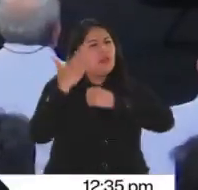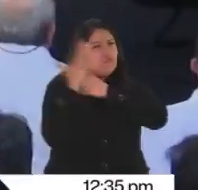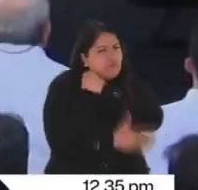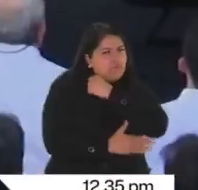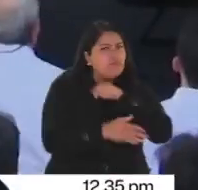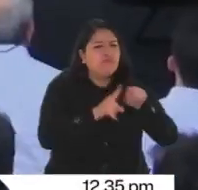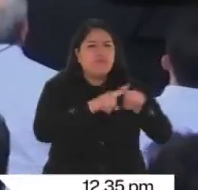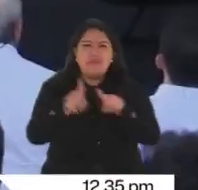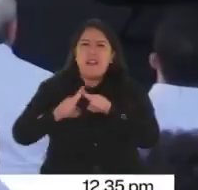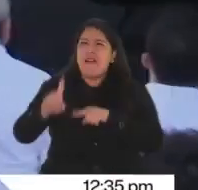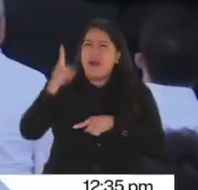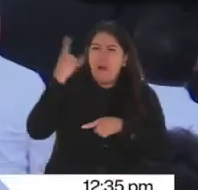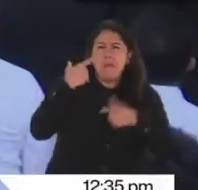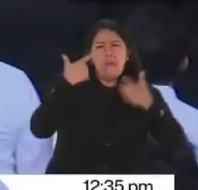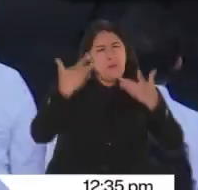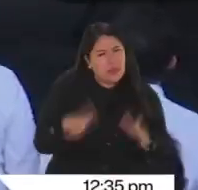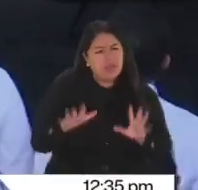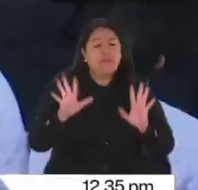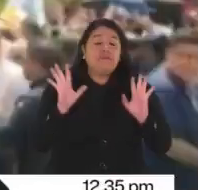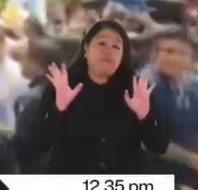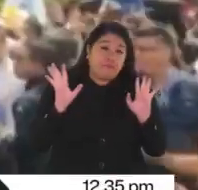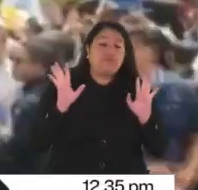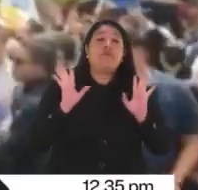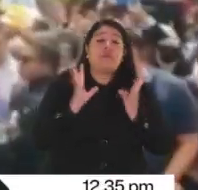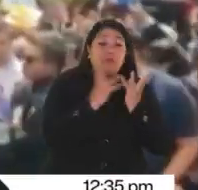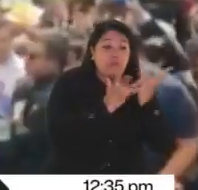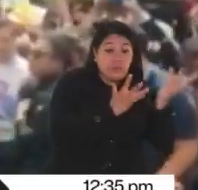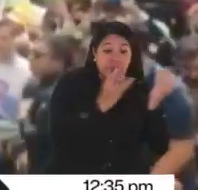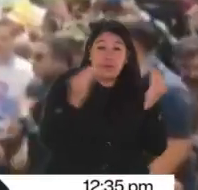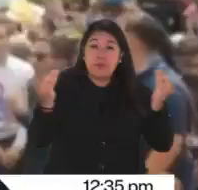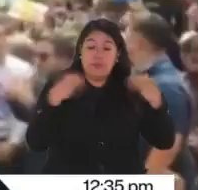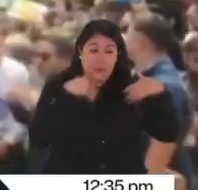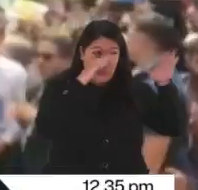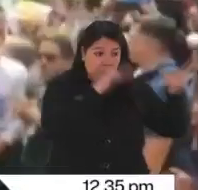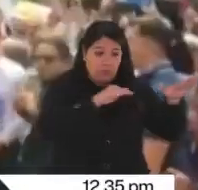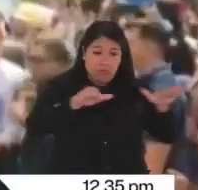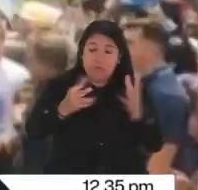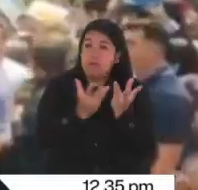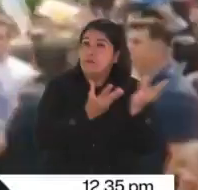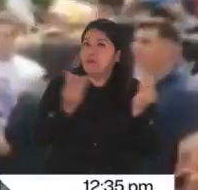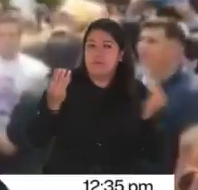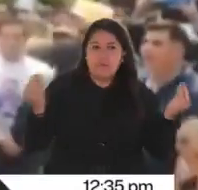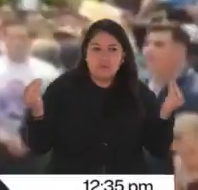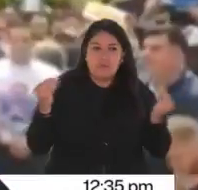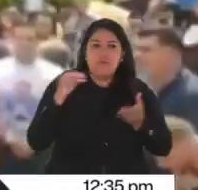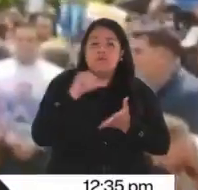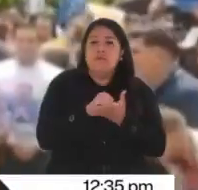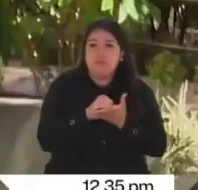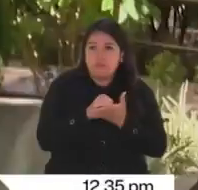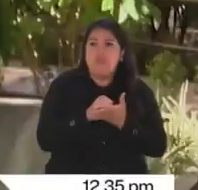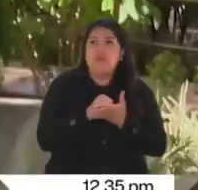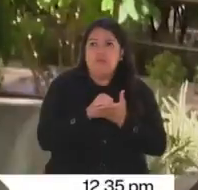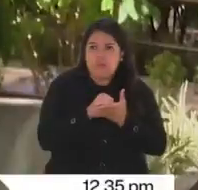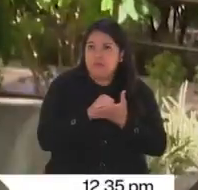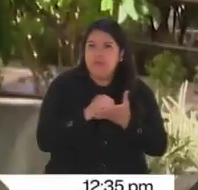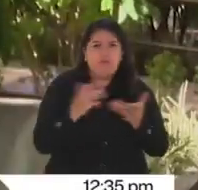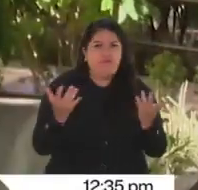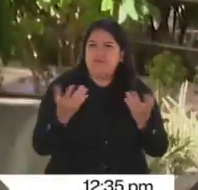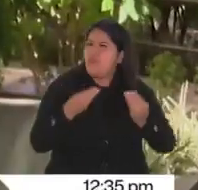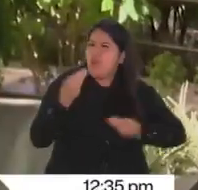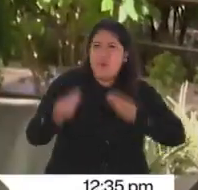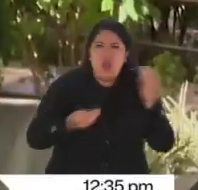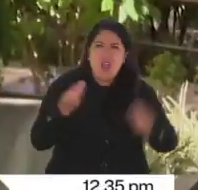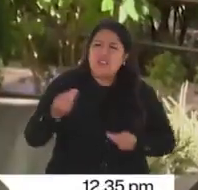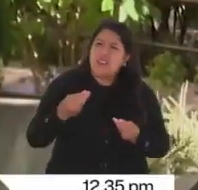además, también dicen que la división y la polarización aumentarán. Eso no es una cosa deseable, es algo que